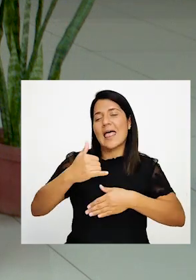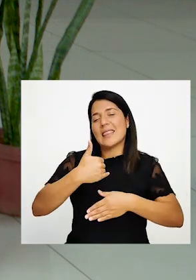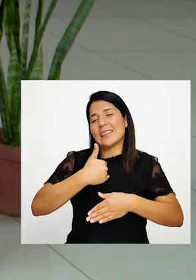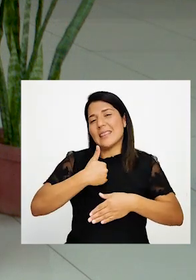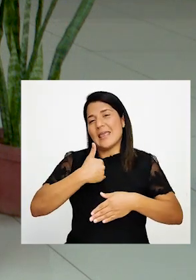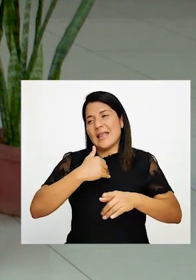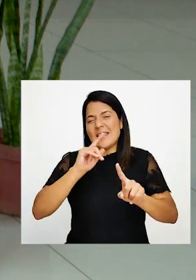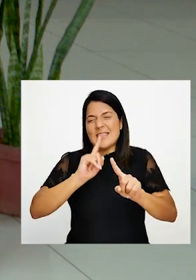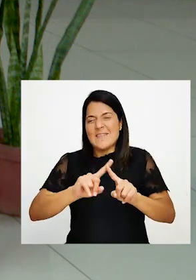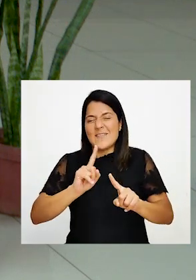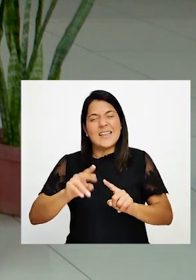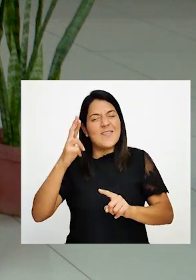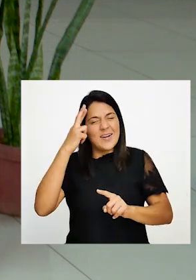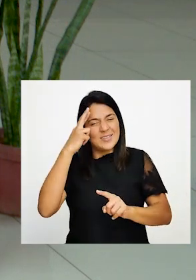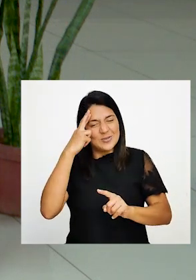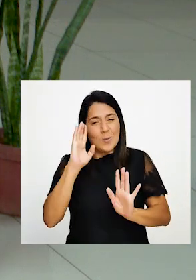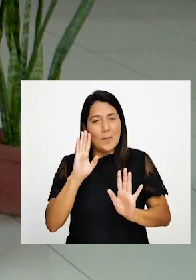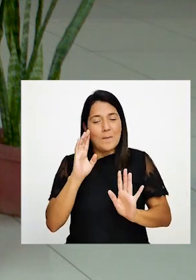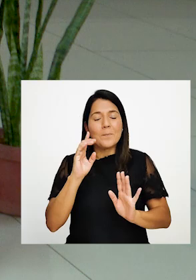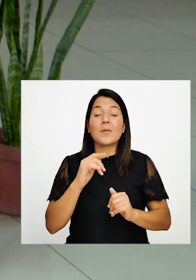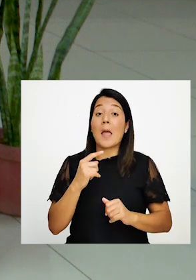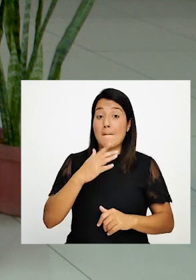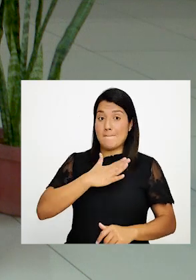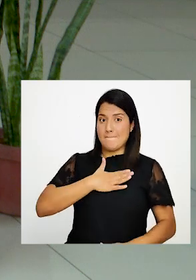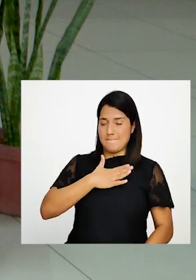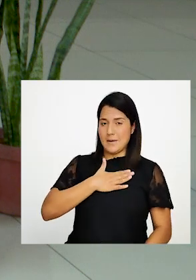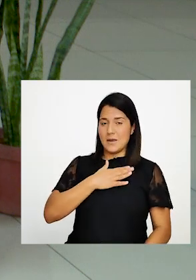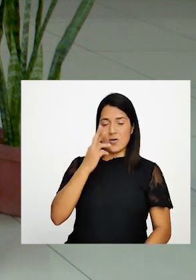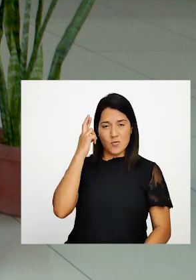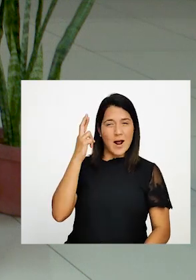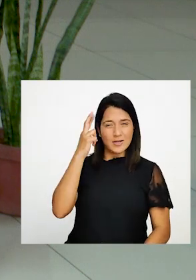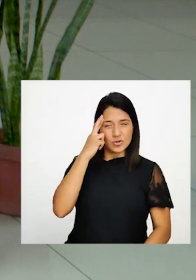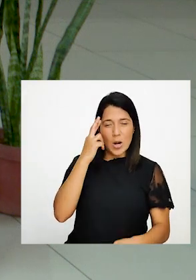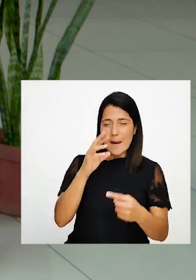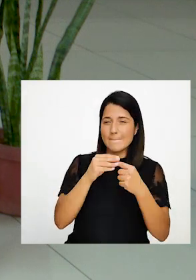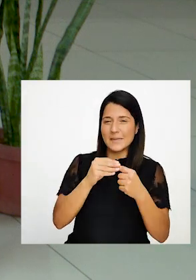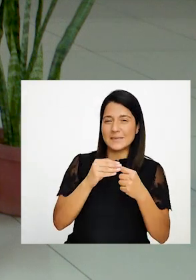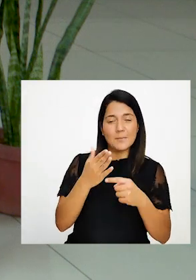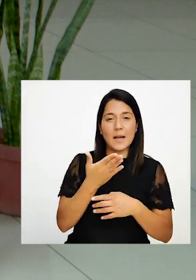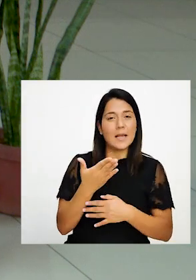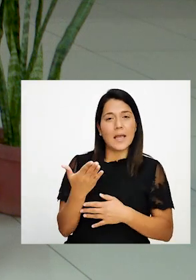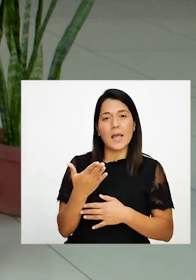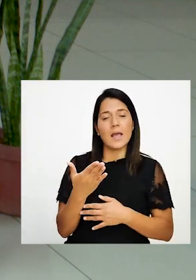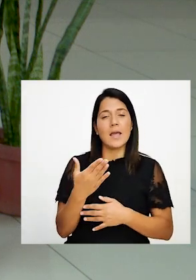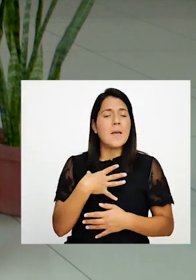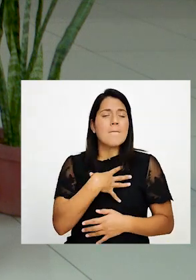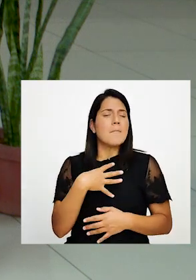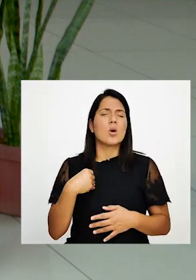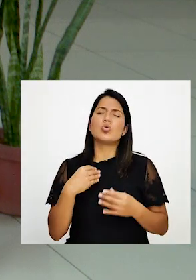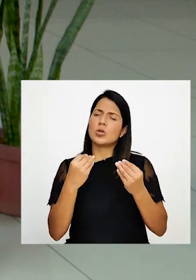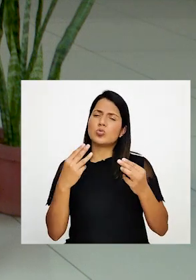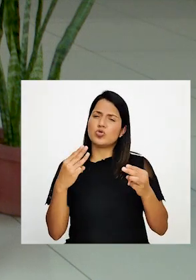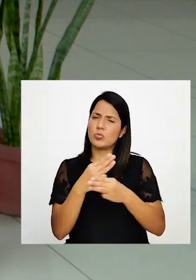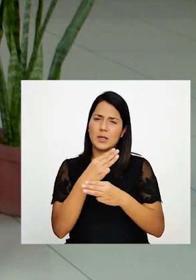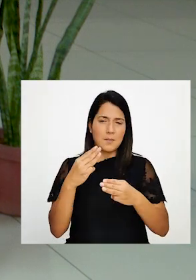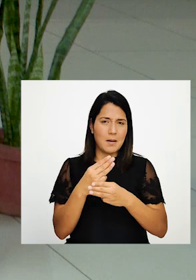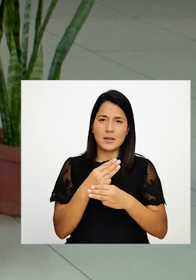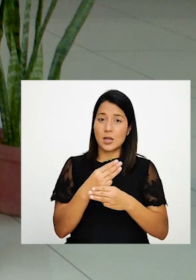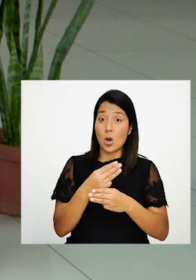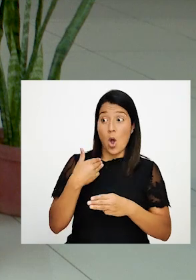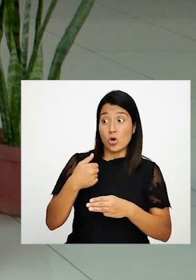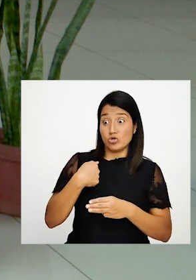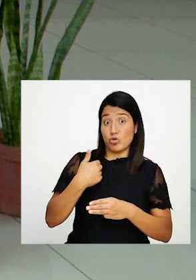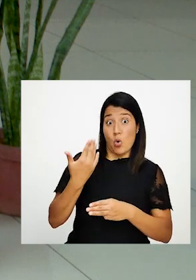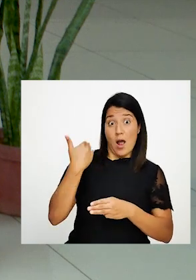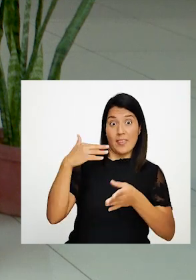esa decisión. A mí personalmente yo podría decir que la primera, la principal, es el agrado por la matemática que tenía cuando